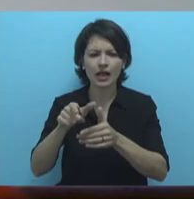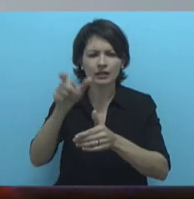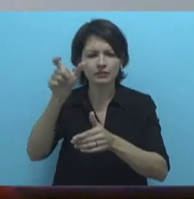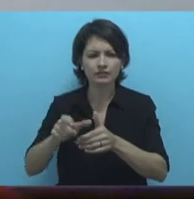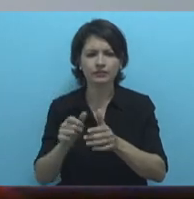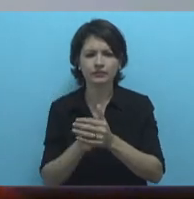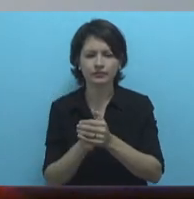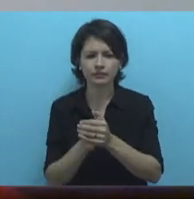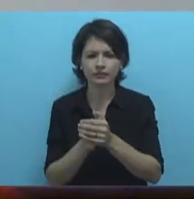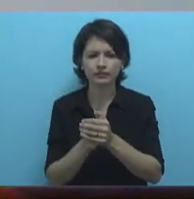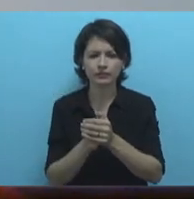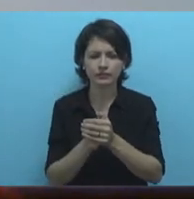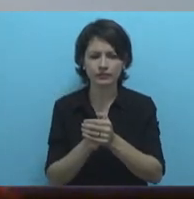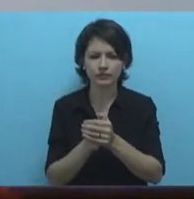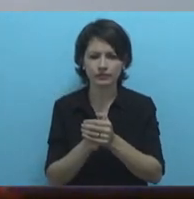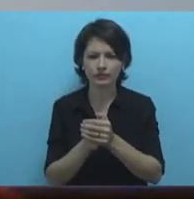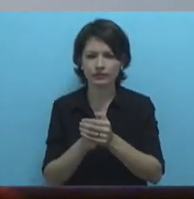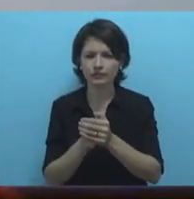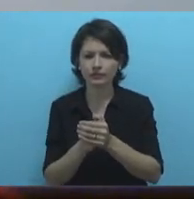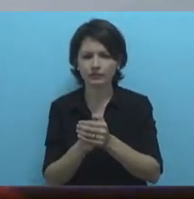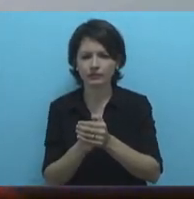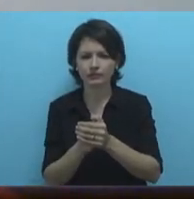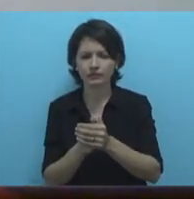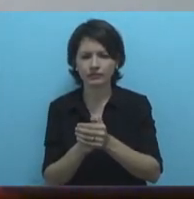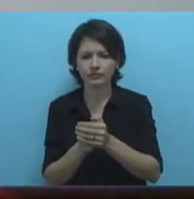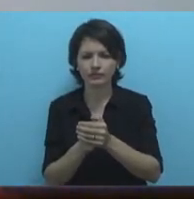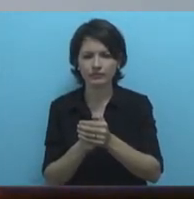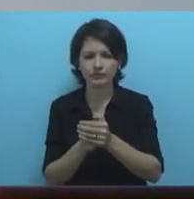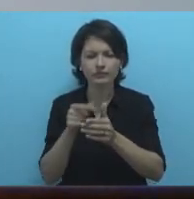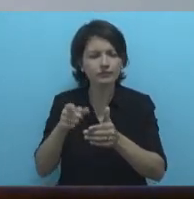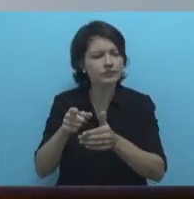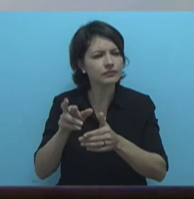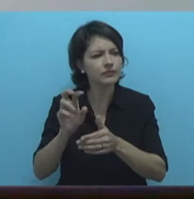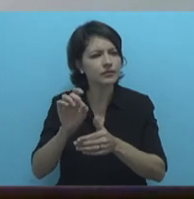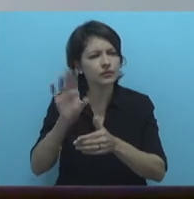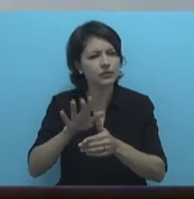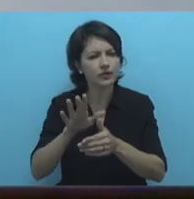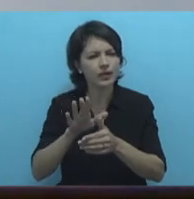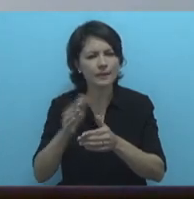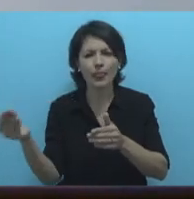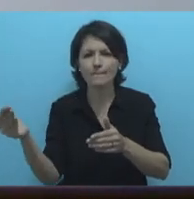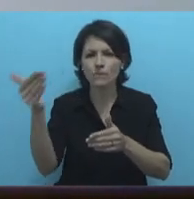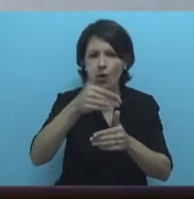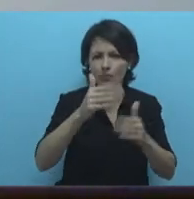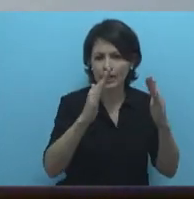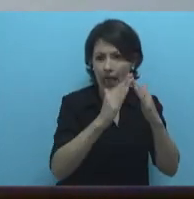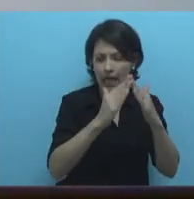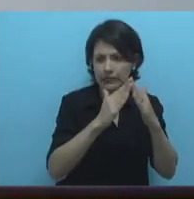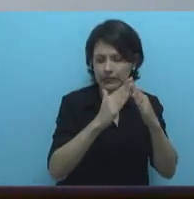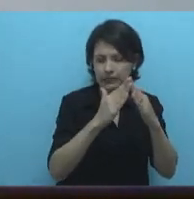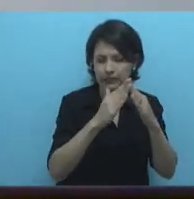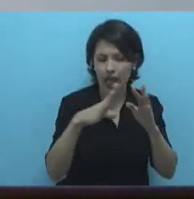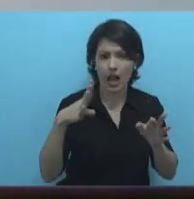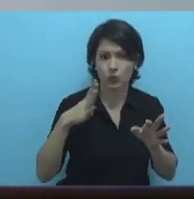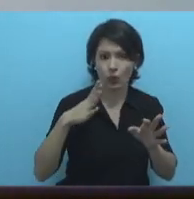y uno piensa cómo se va a detener después de haber escuchado los disparos que es lo único que hacía era volver insisto entiende que